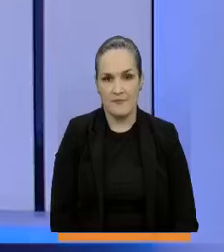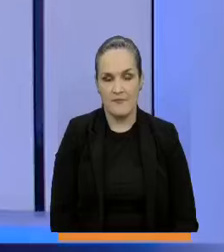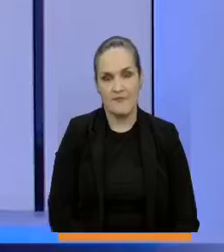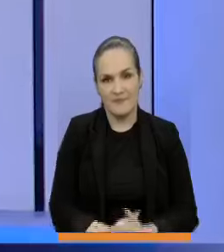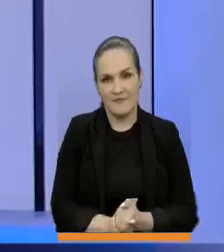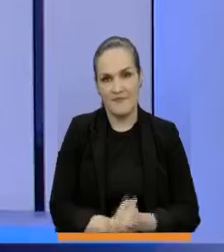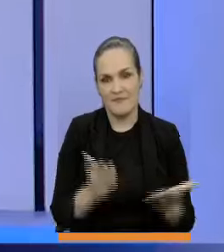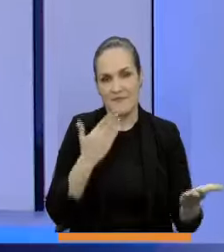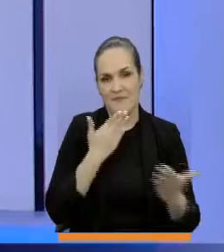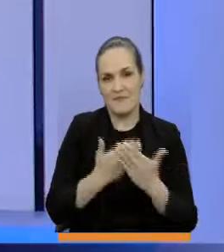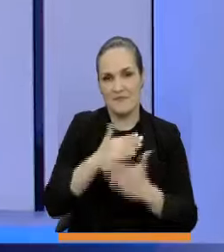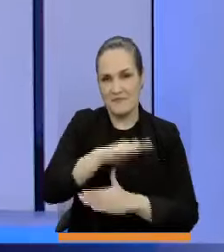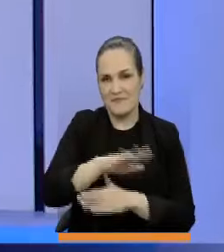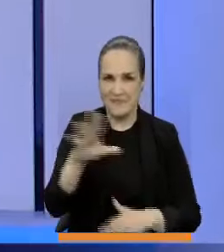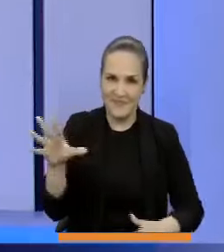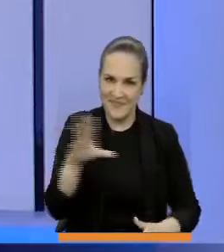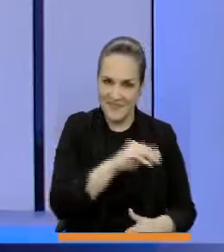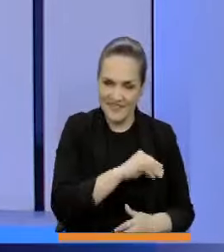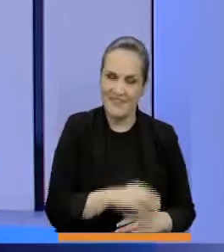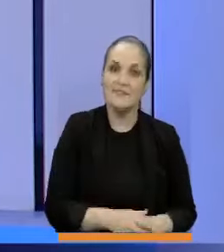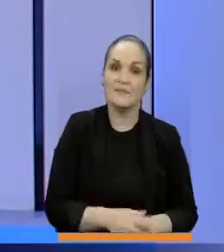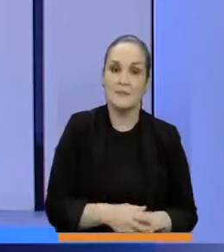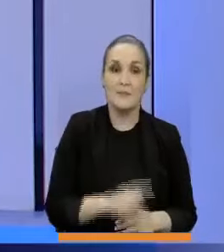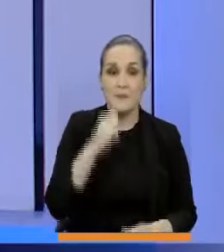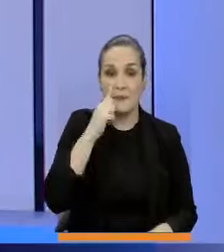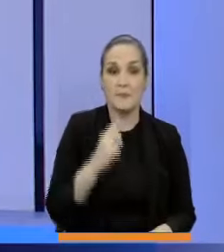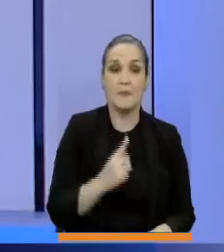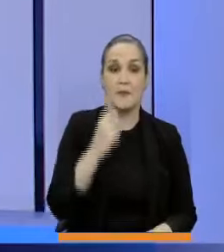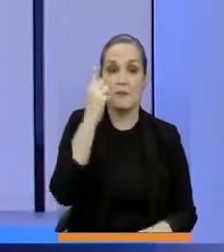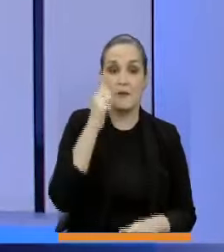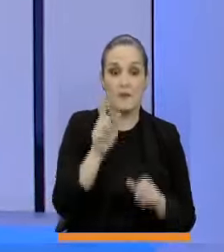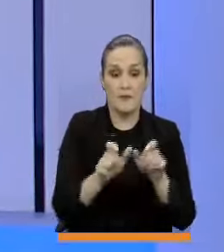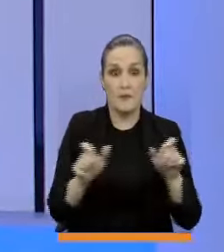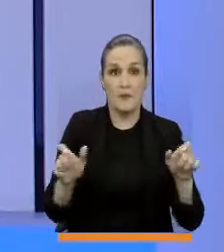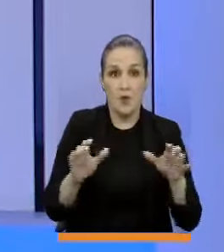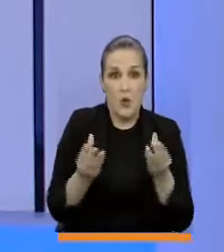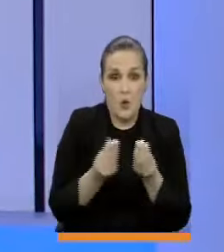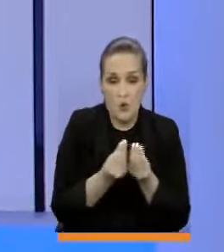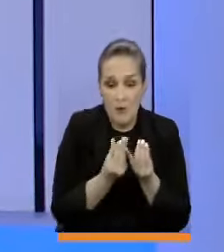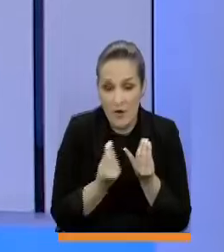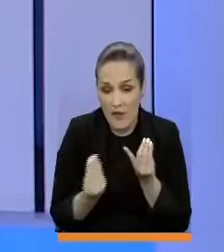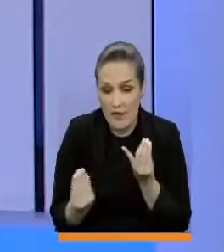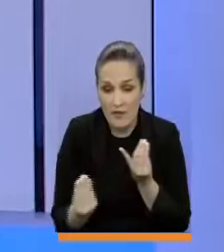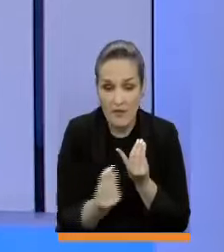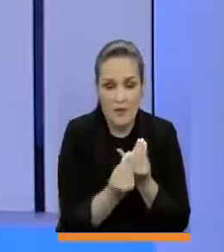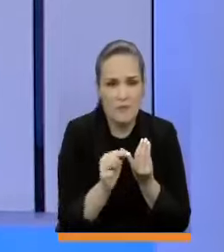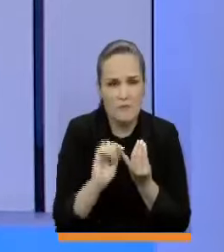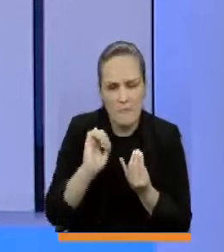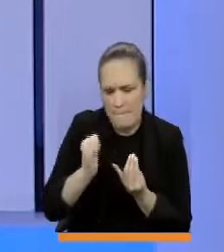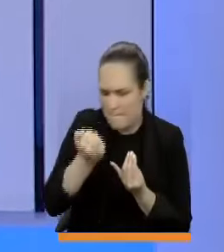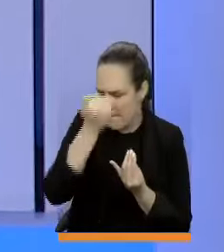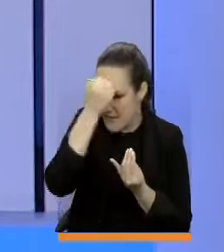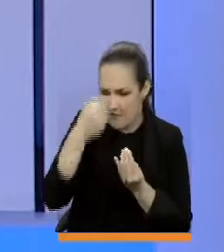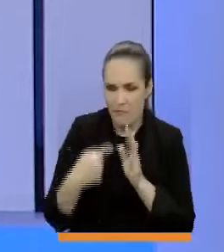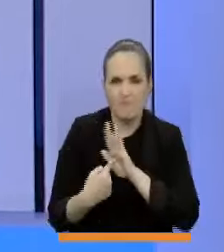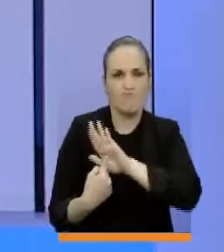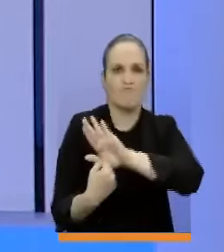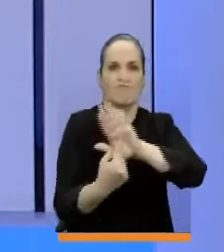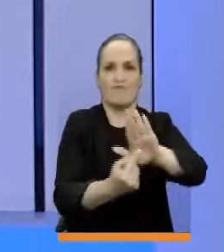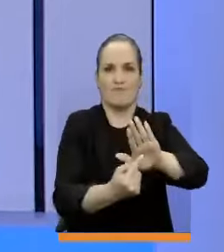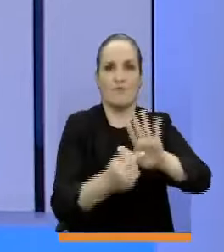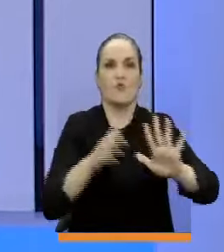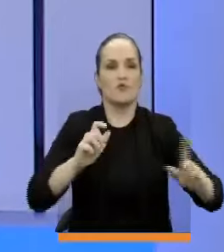Nahuatán, Yescá, Pamillán, Vía, muy buenas tardes para todos. Por primera vez, los pueblos étnicos son los únicos o de los principales protagonistas de